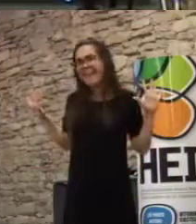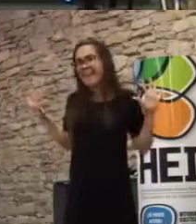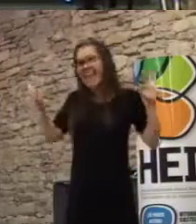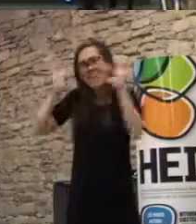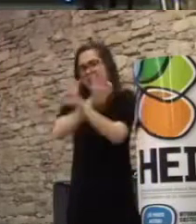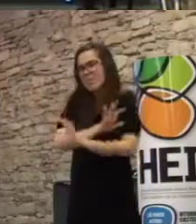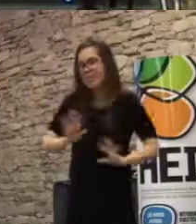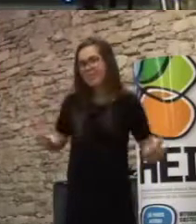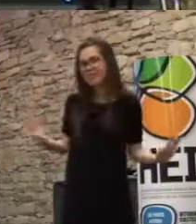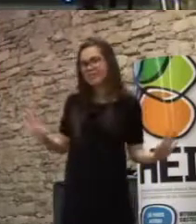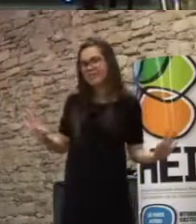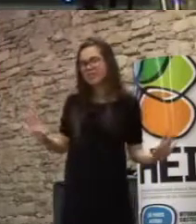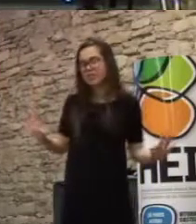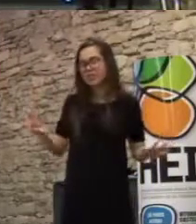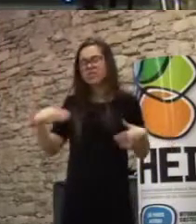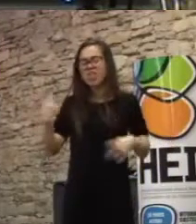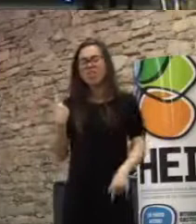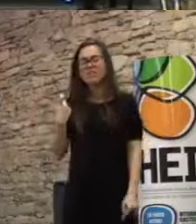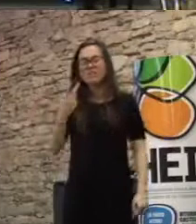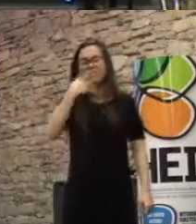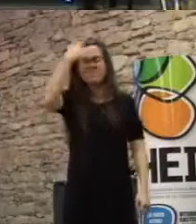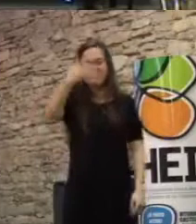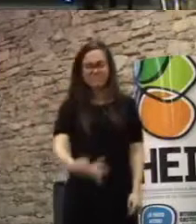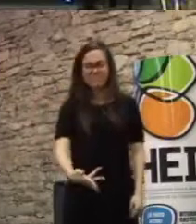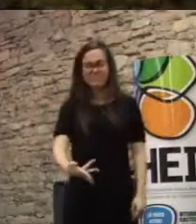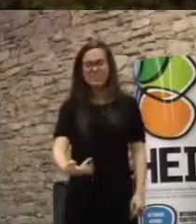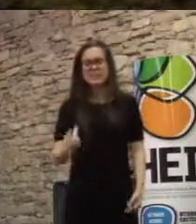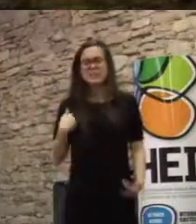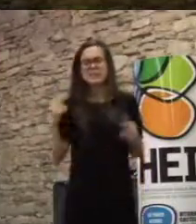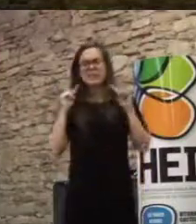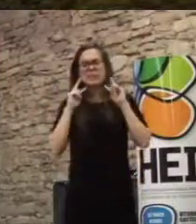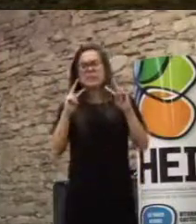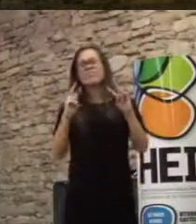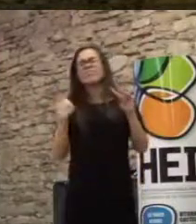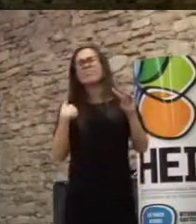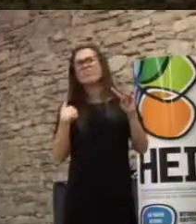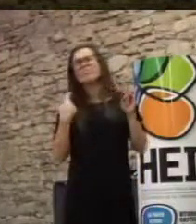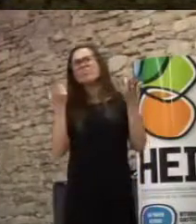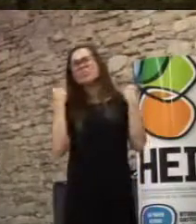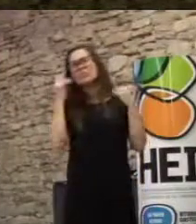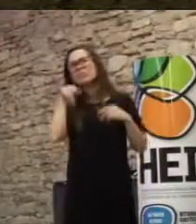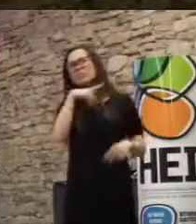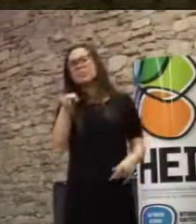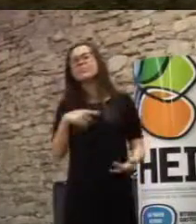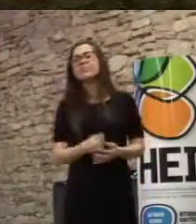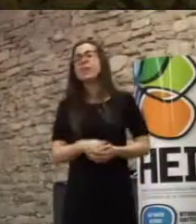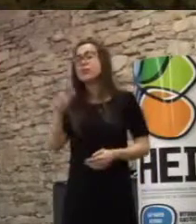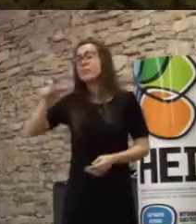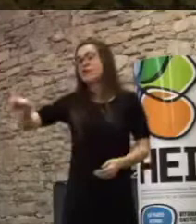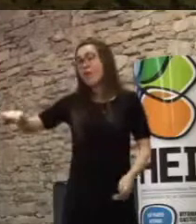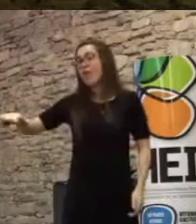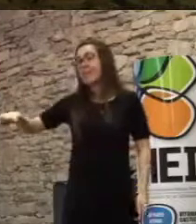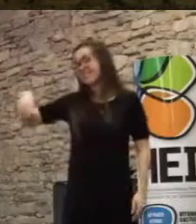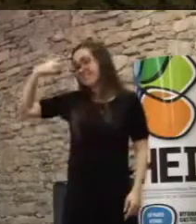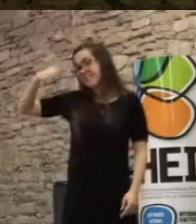este es el momento de mirarte al espejo decir concho qué está pasando aquí no esto es lo que yo sé y otros no saben